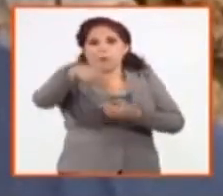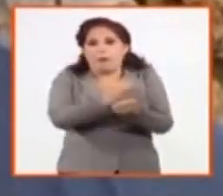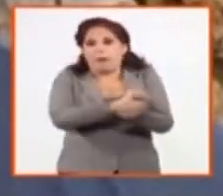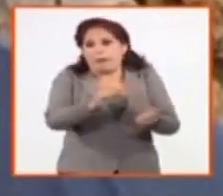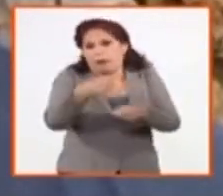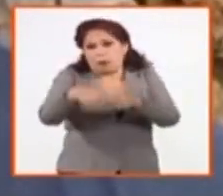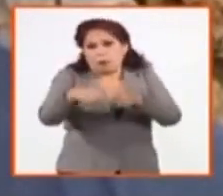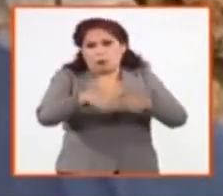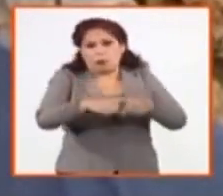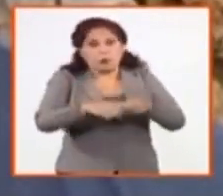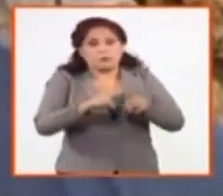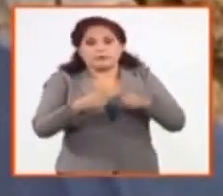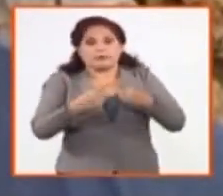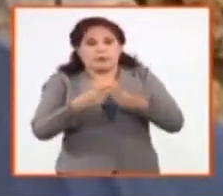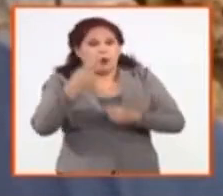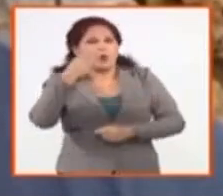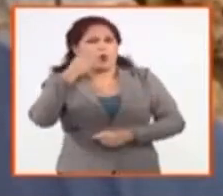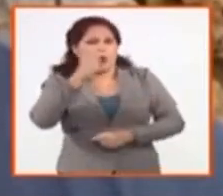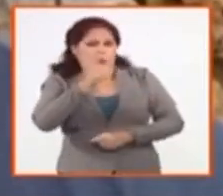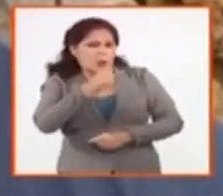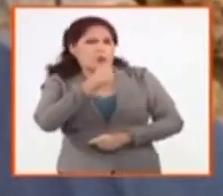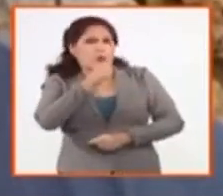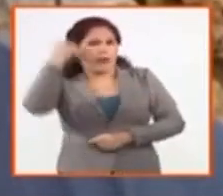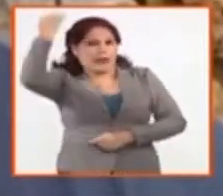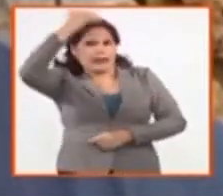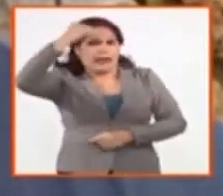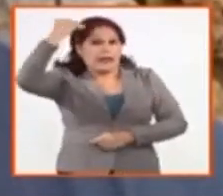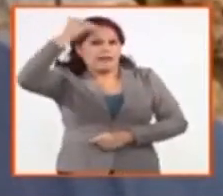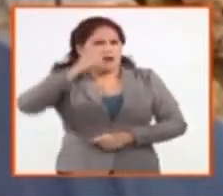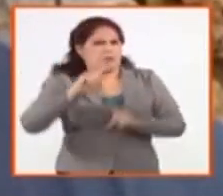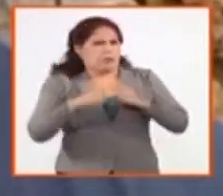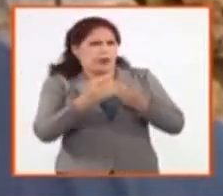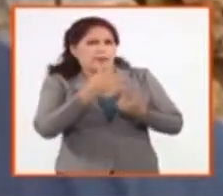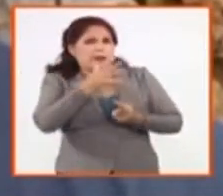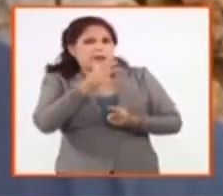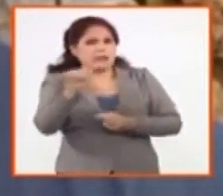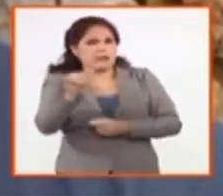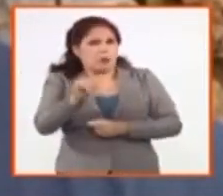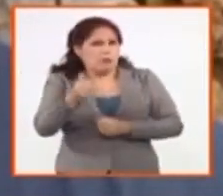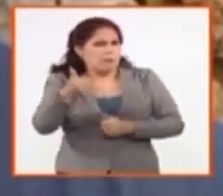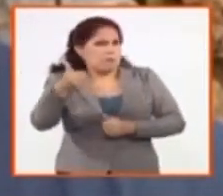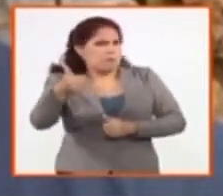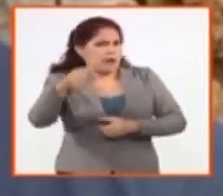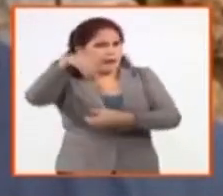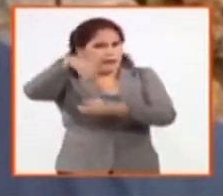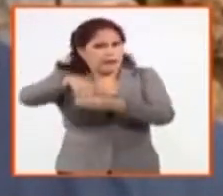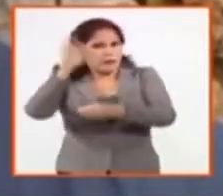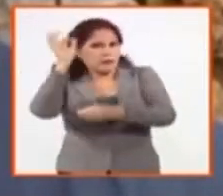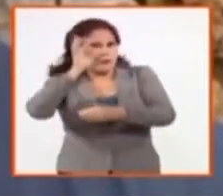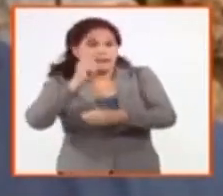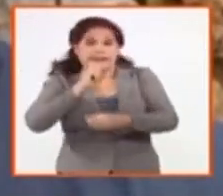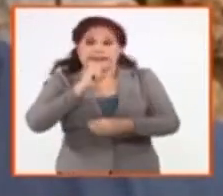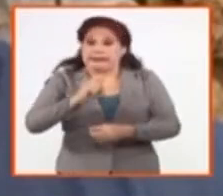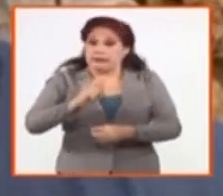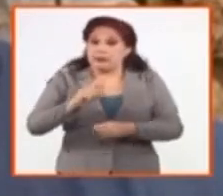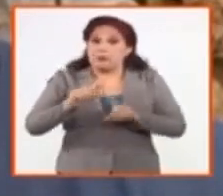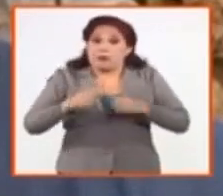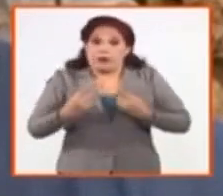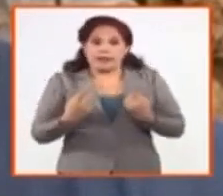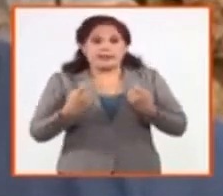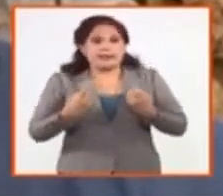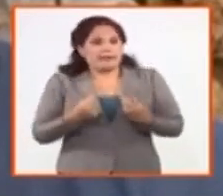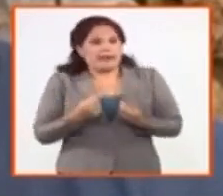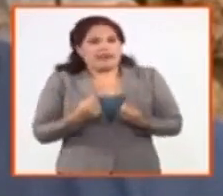Ahí comencé a tener mis dudas sobre si lo que estábamos haciendo podía sostenerse a largo plazo, ya que para ello se necesitaba mucho